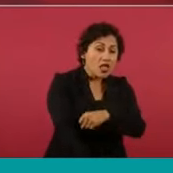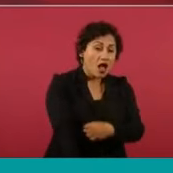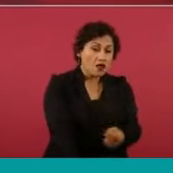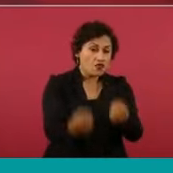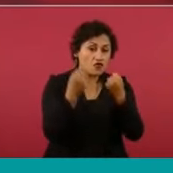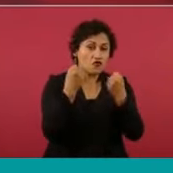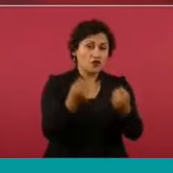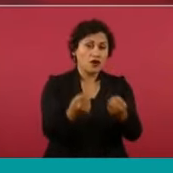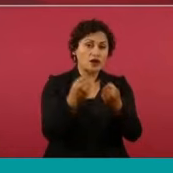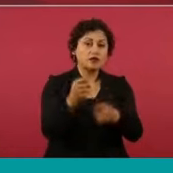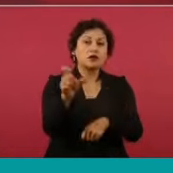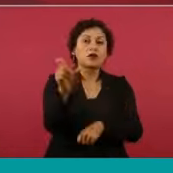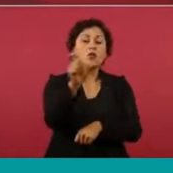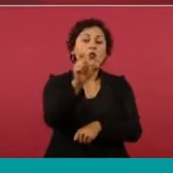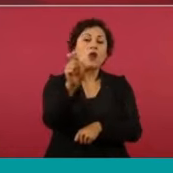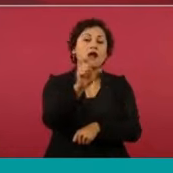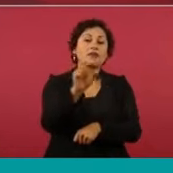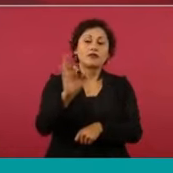de Calderón,